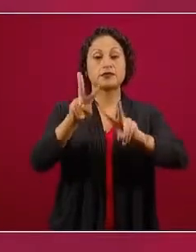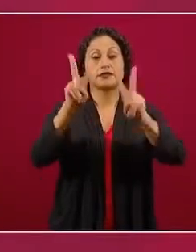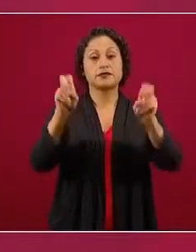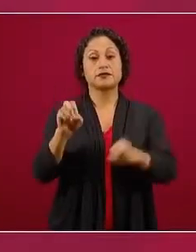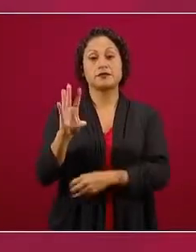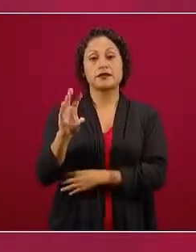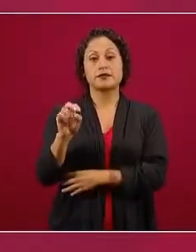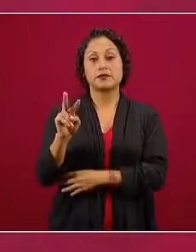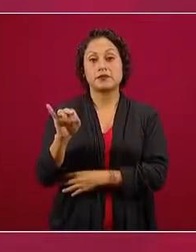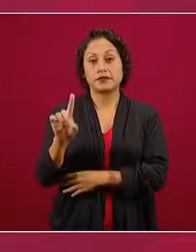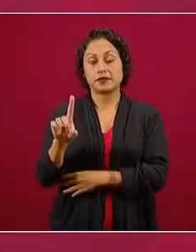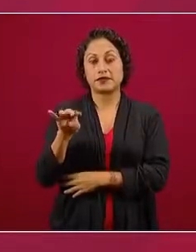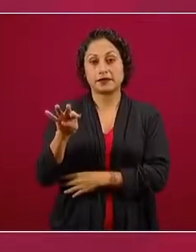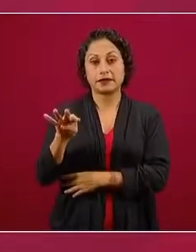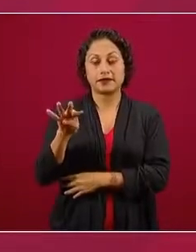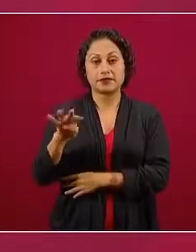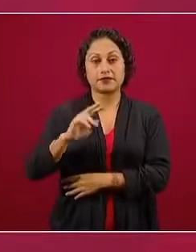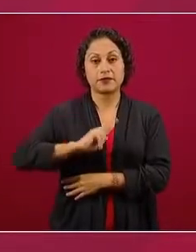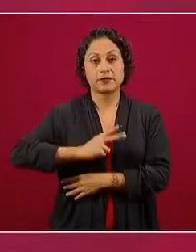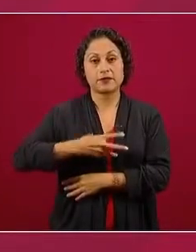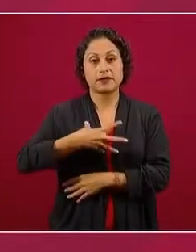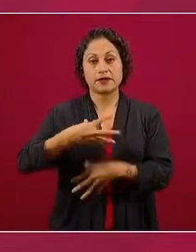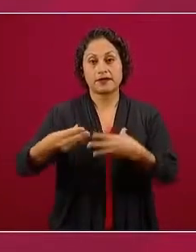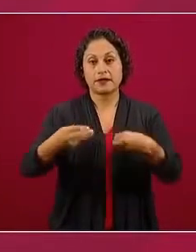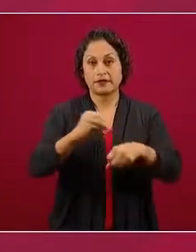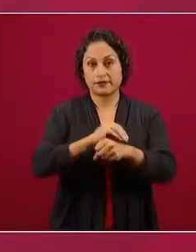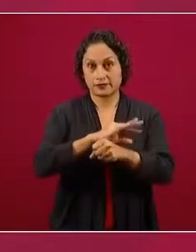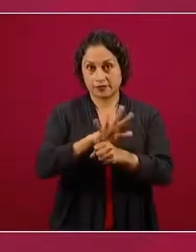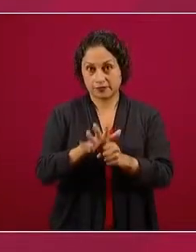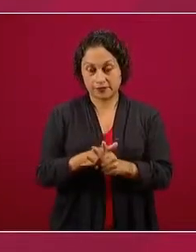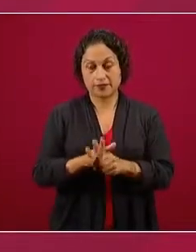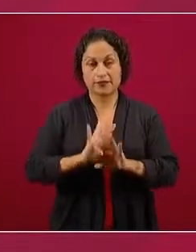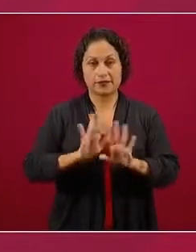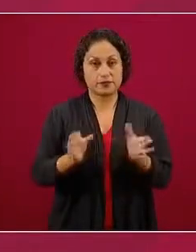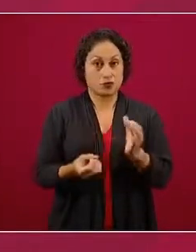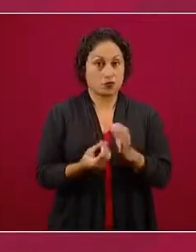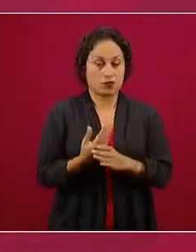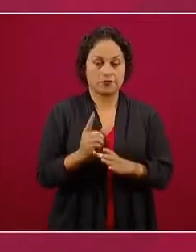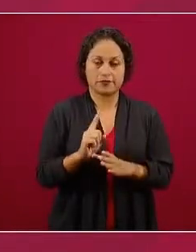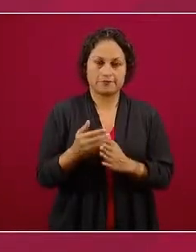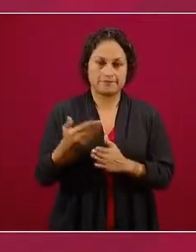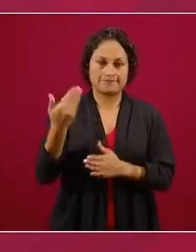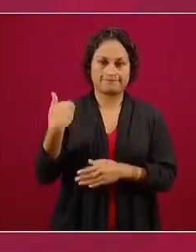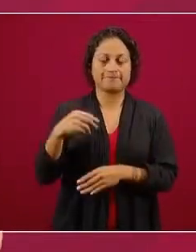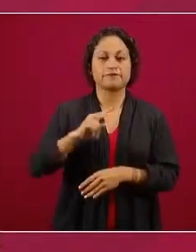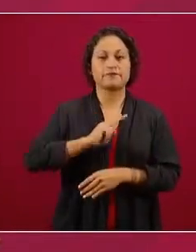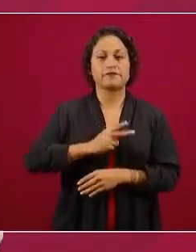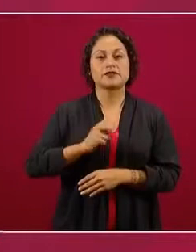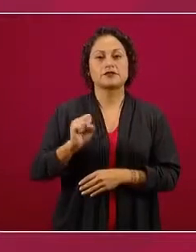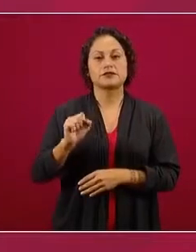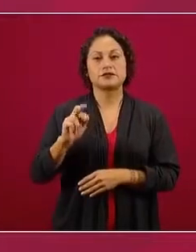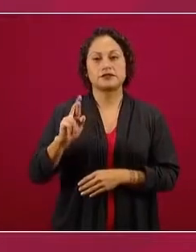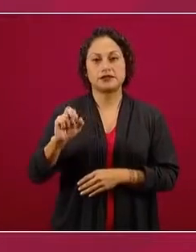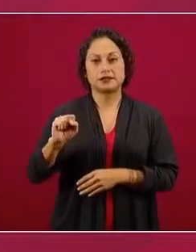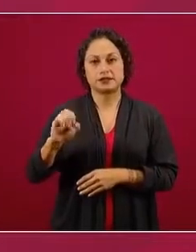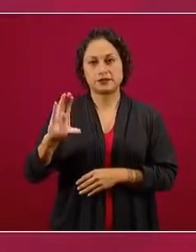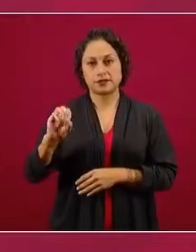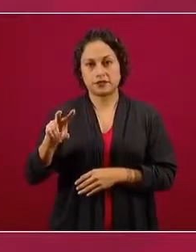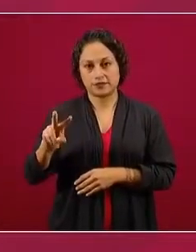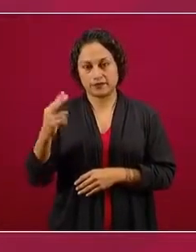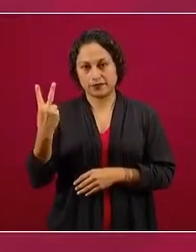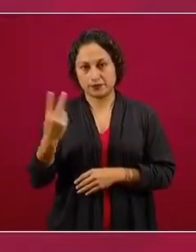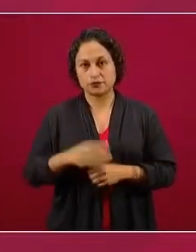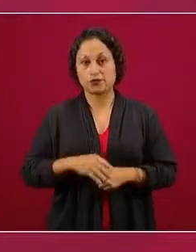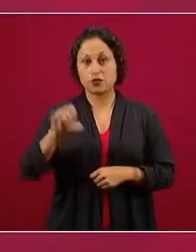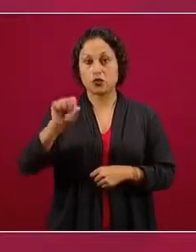pandemia causada por el nuevo coronavirus, ya no tan nuevo, es coronavirus SARS-CoV-2. Hoy tenemos dos temas: